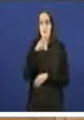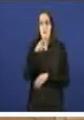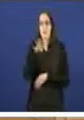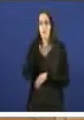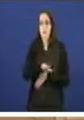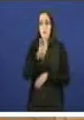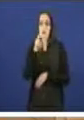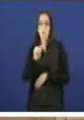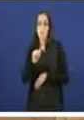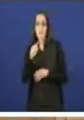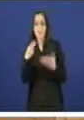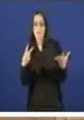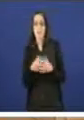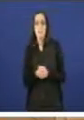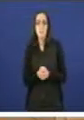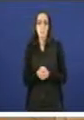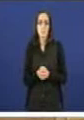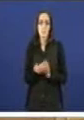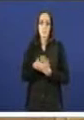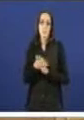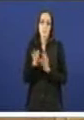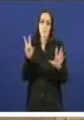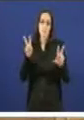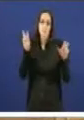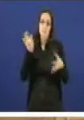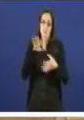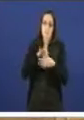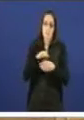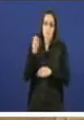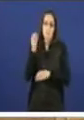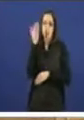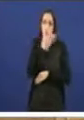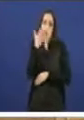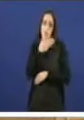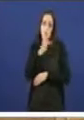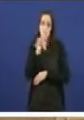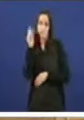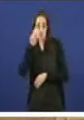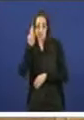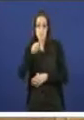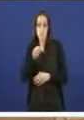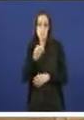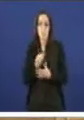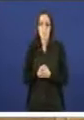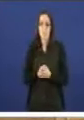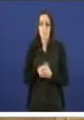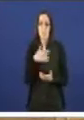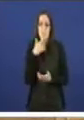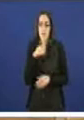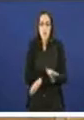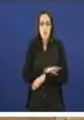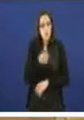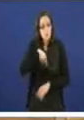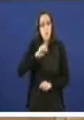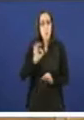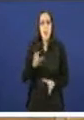27/4/2007, respecto a autonomía dos centros e os propios claustros. A Consellería está a desenvolver unha verdadeira aposta pola